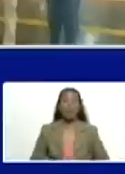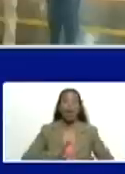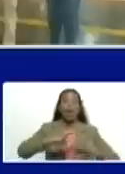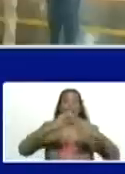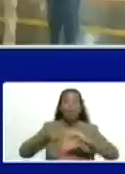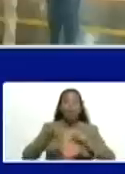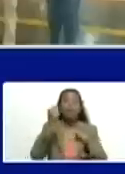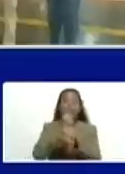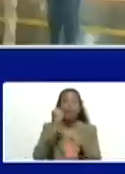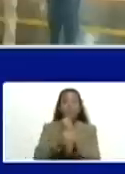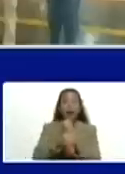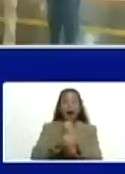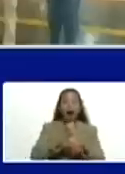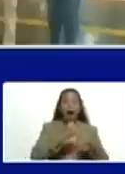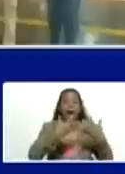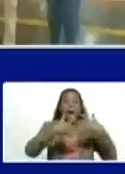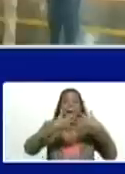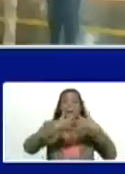articulando todas las fuerzas productivas.